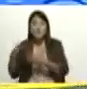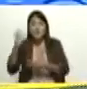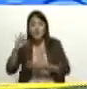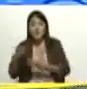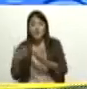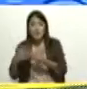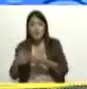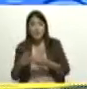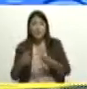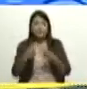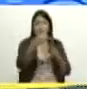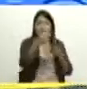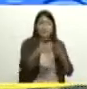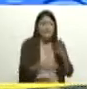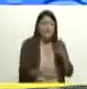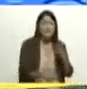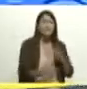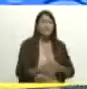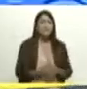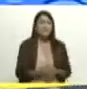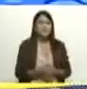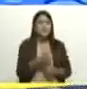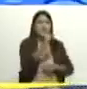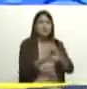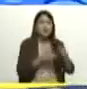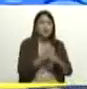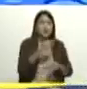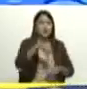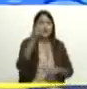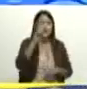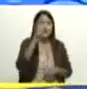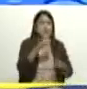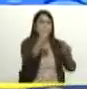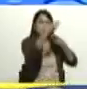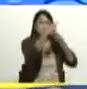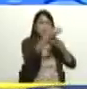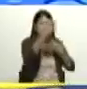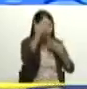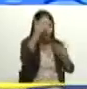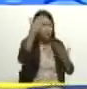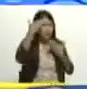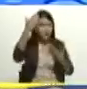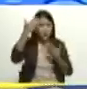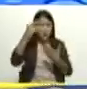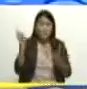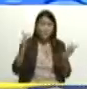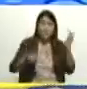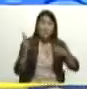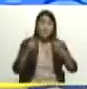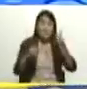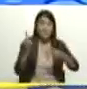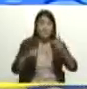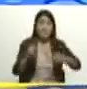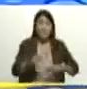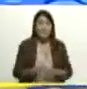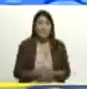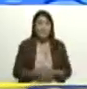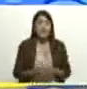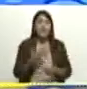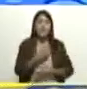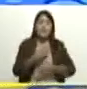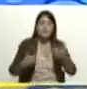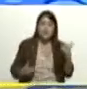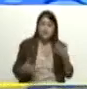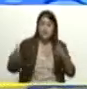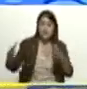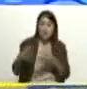Fedecámaras, con Industria, Fedeindustria, la Asociación Venezolana de Exportadores, los saludamos todos, su presencia acá, los presidentes de las cámaras,